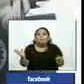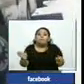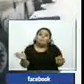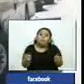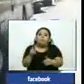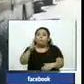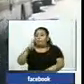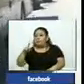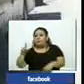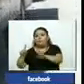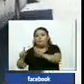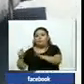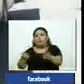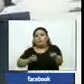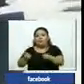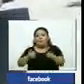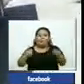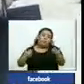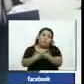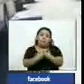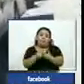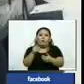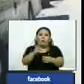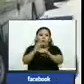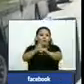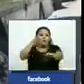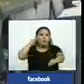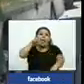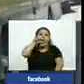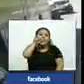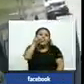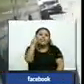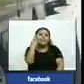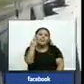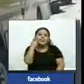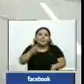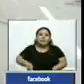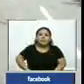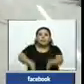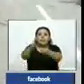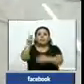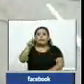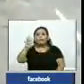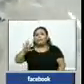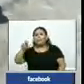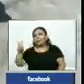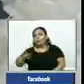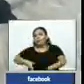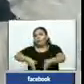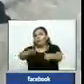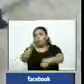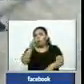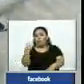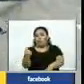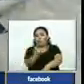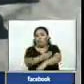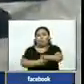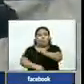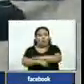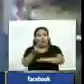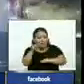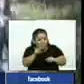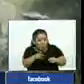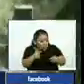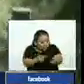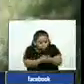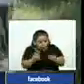ruta 116 contra una rastra cañera en el kilómetro 52 de la carretera Panamericana. Dos de los heridos fueron atendidos